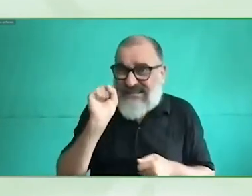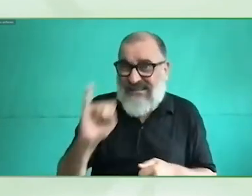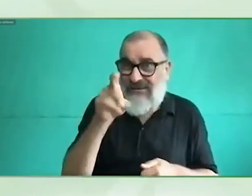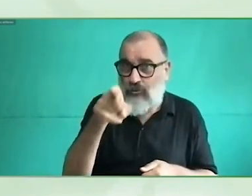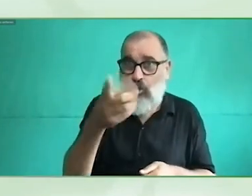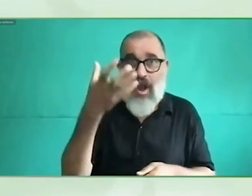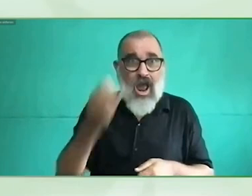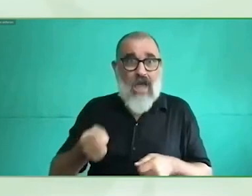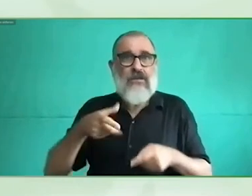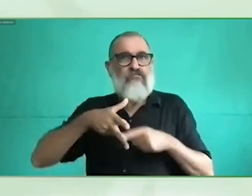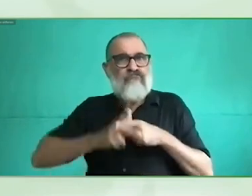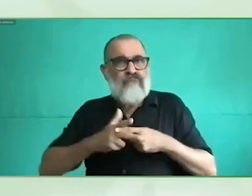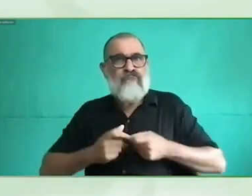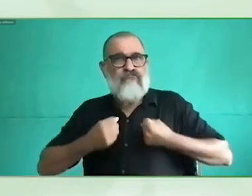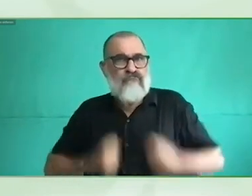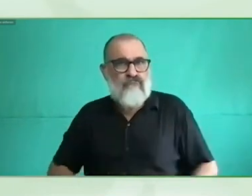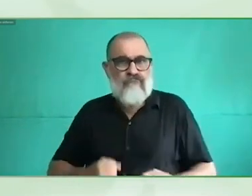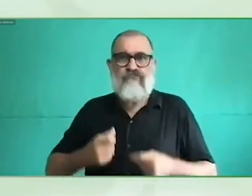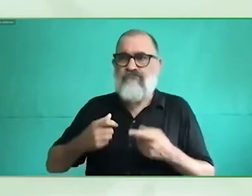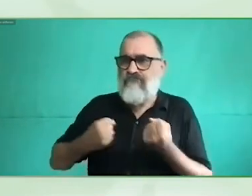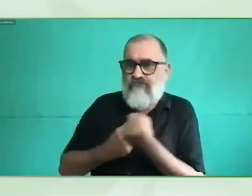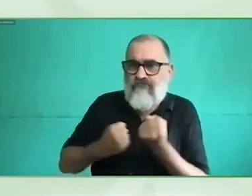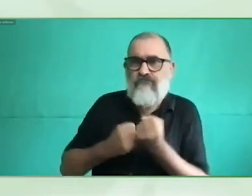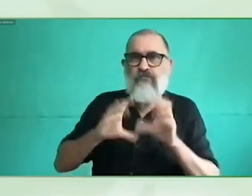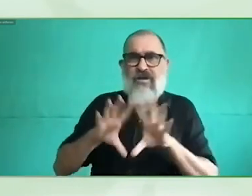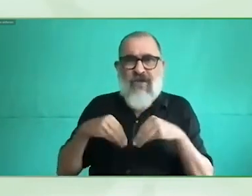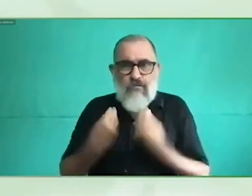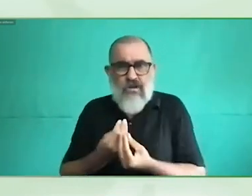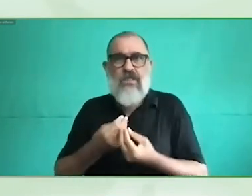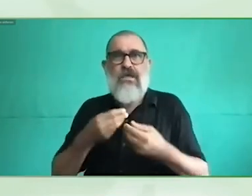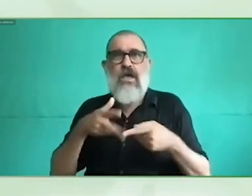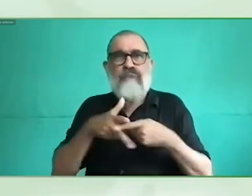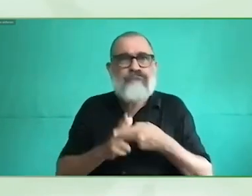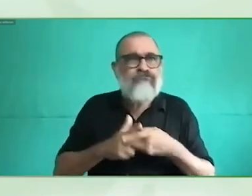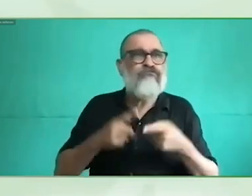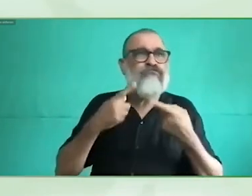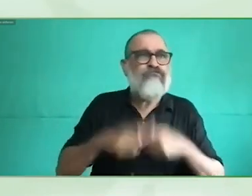tuve la suerte de contar con el apoyo de mi familia